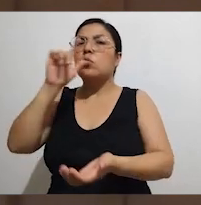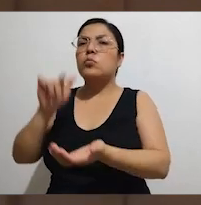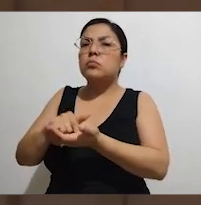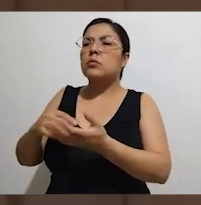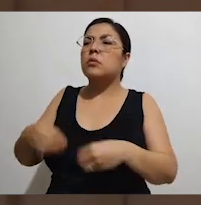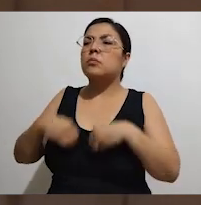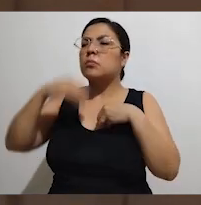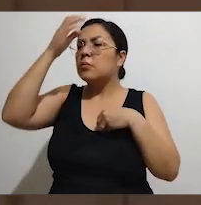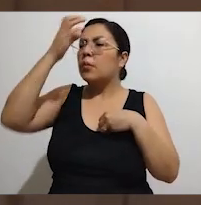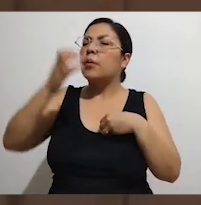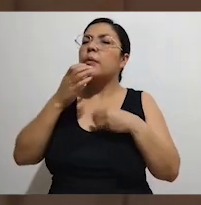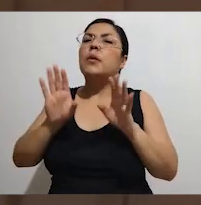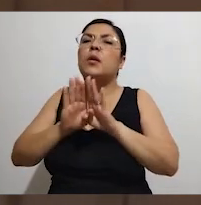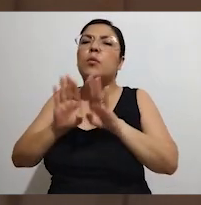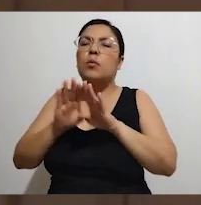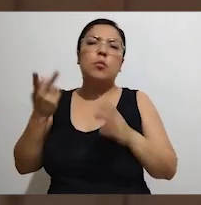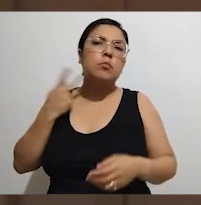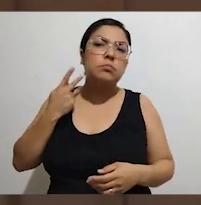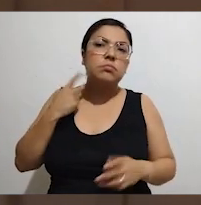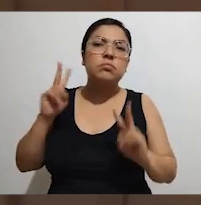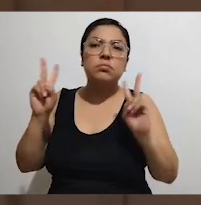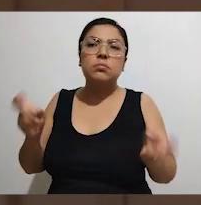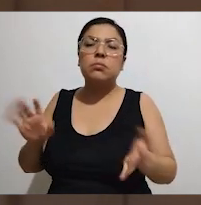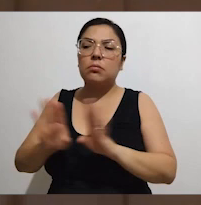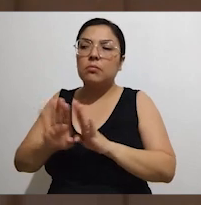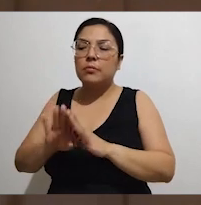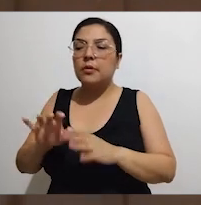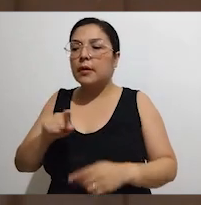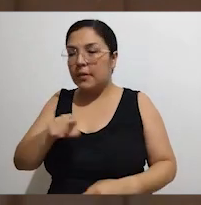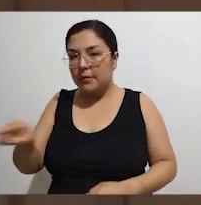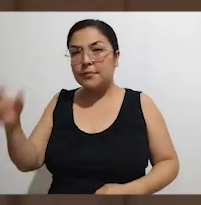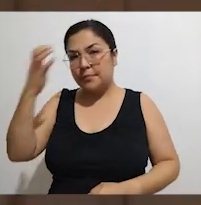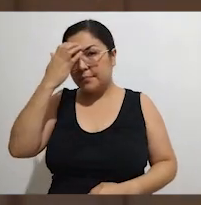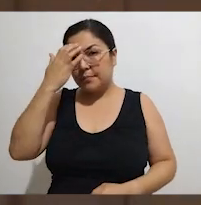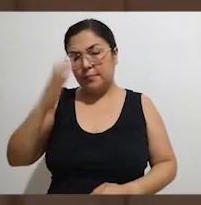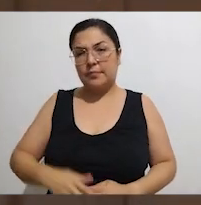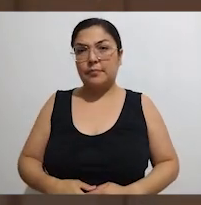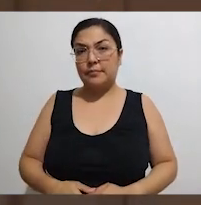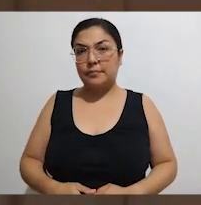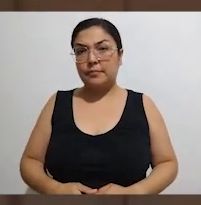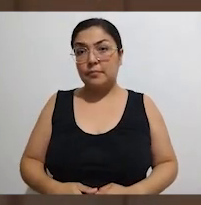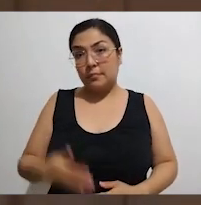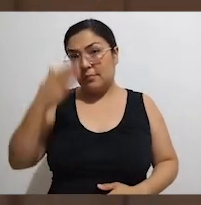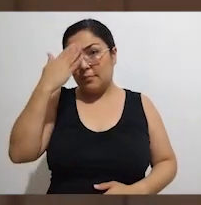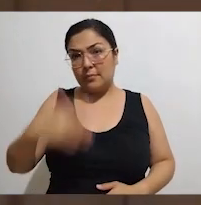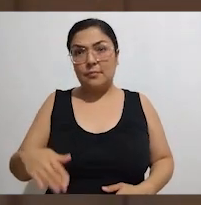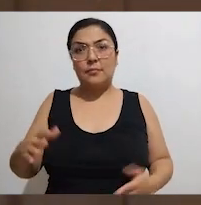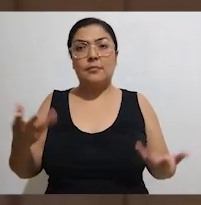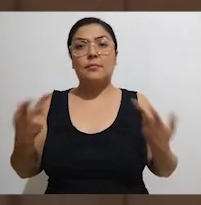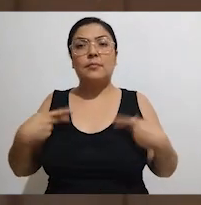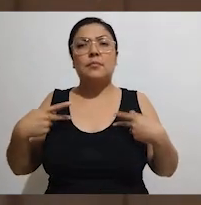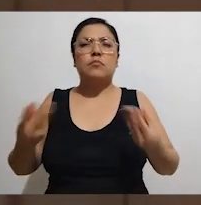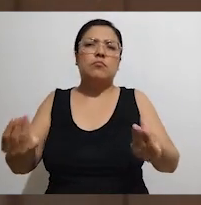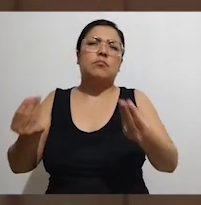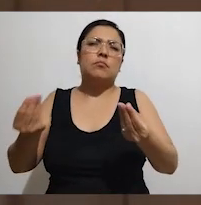vivía en el estado de Coahuila. Algunos inclusive, y es importante señalarlo, la gran mayoría estuvo aquí presente para el día de la